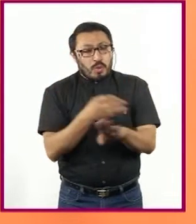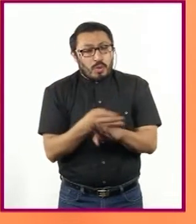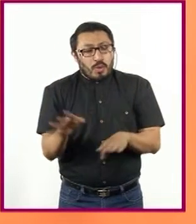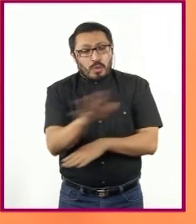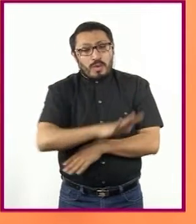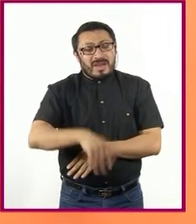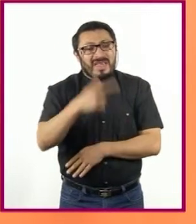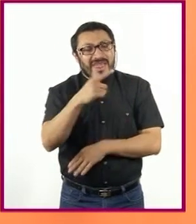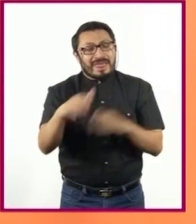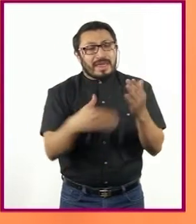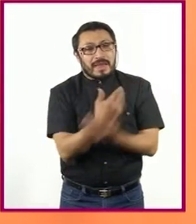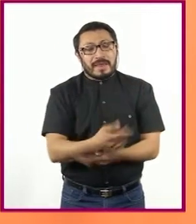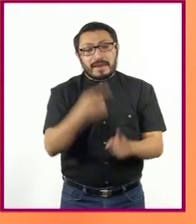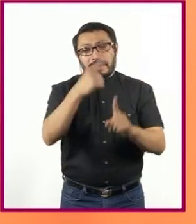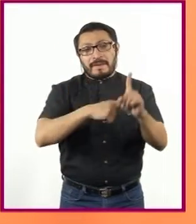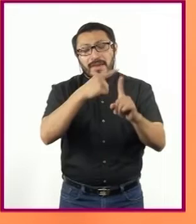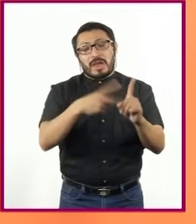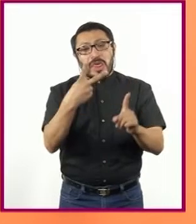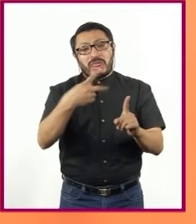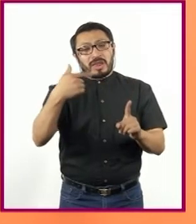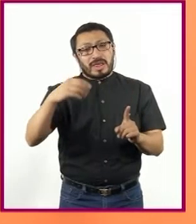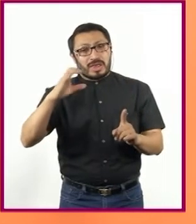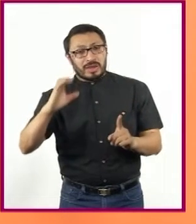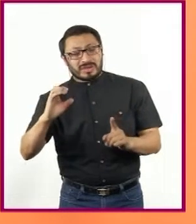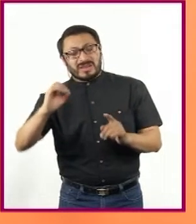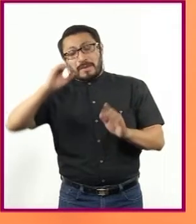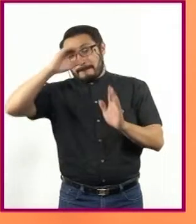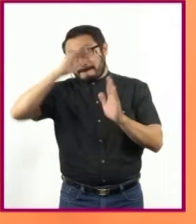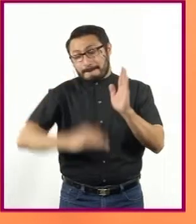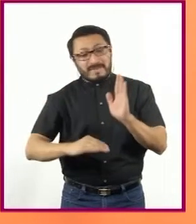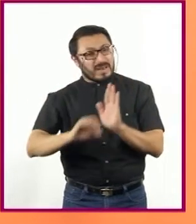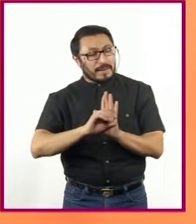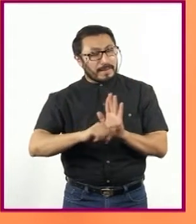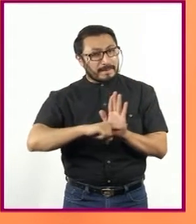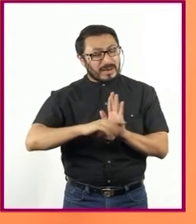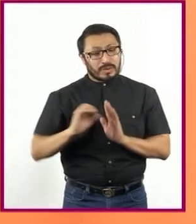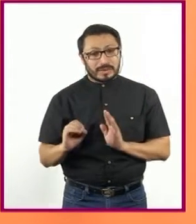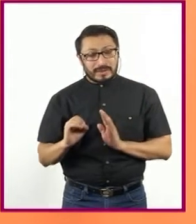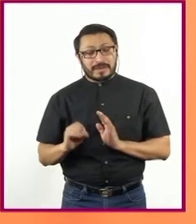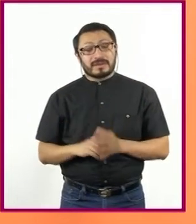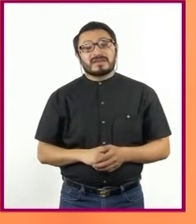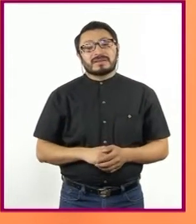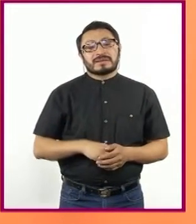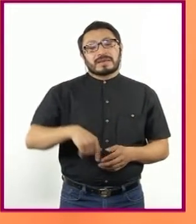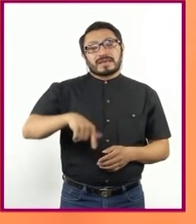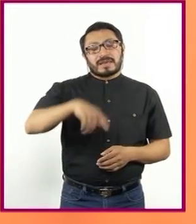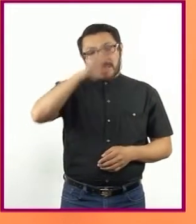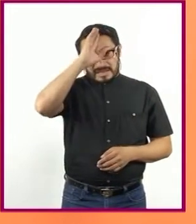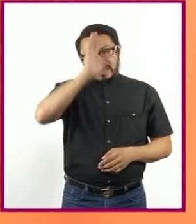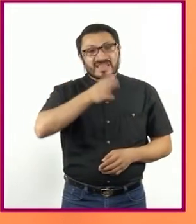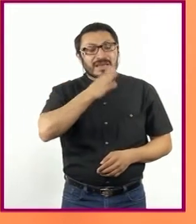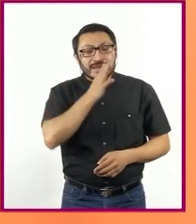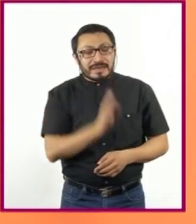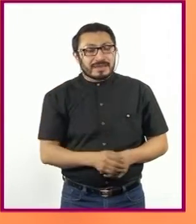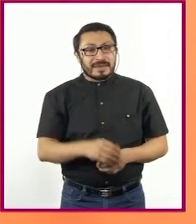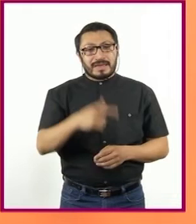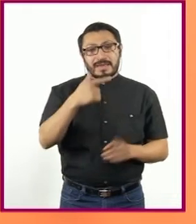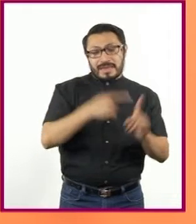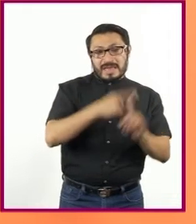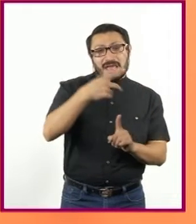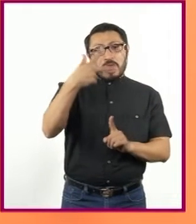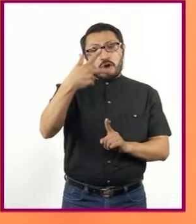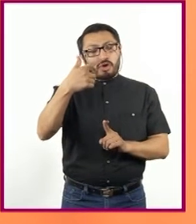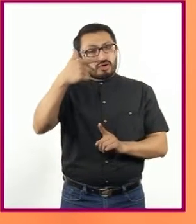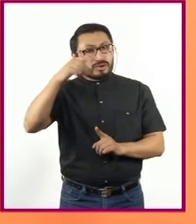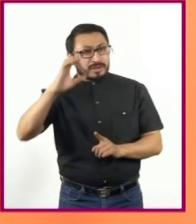2 grados bajo cero. A las 12 del mediodía, la temperatura había subido 8 grados. A